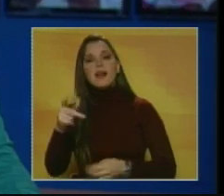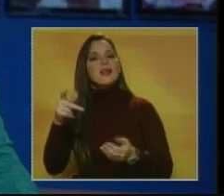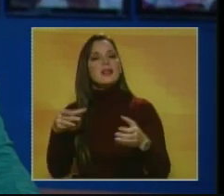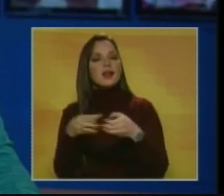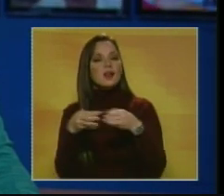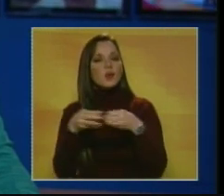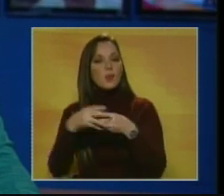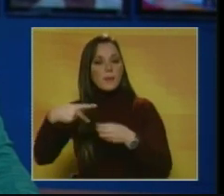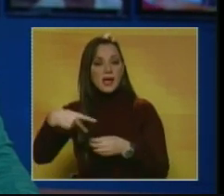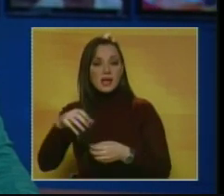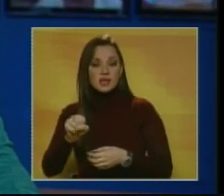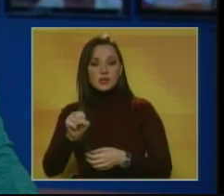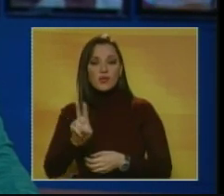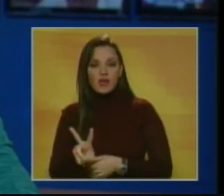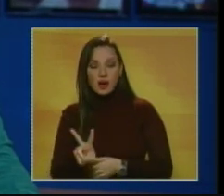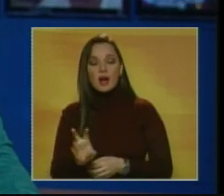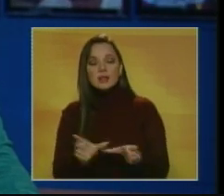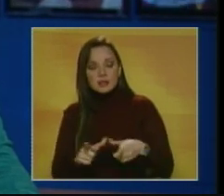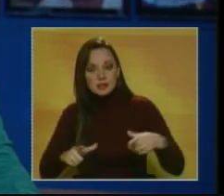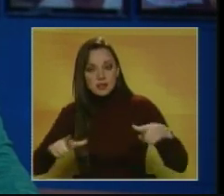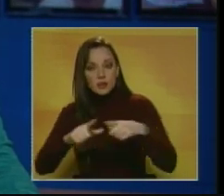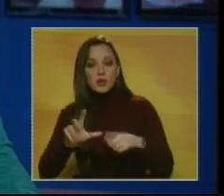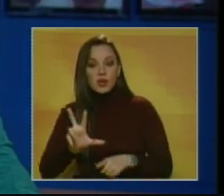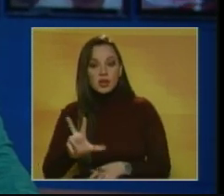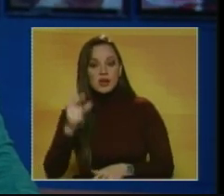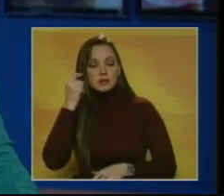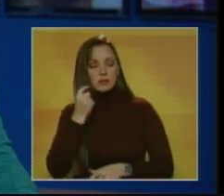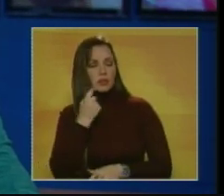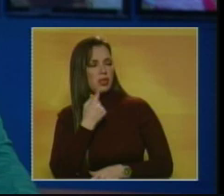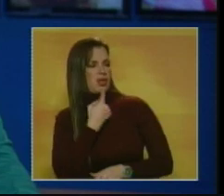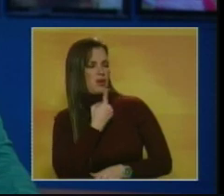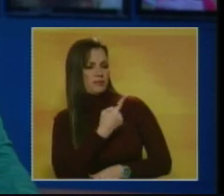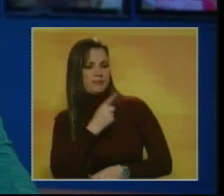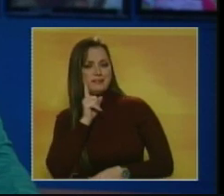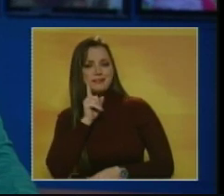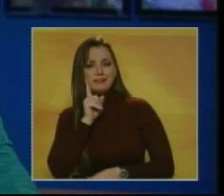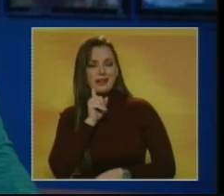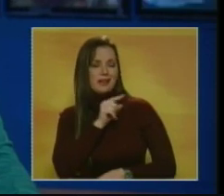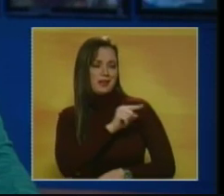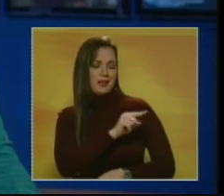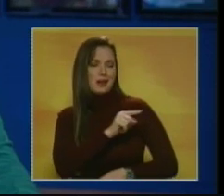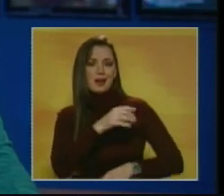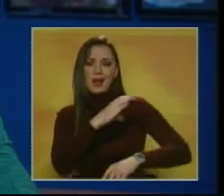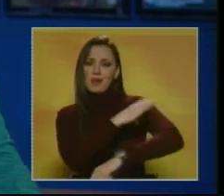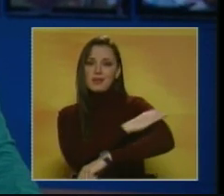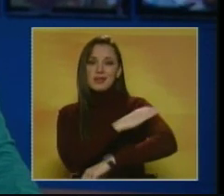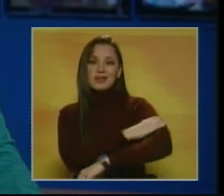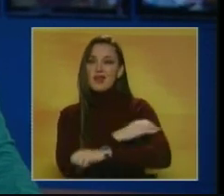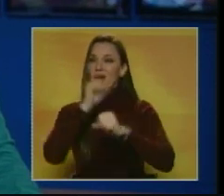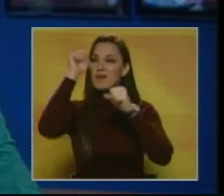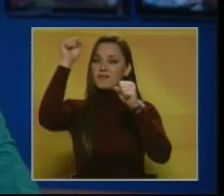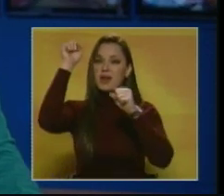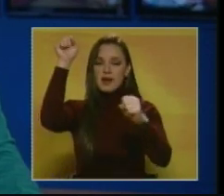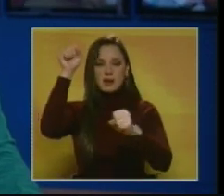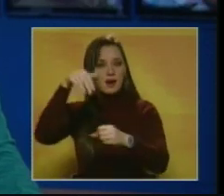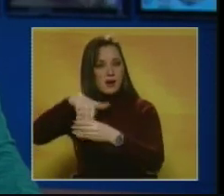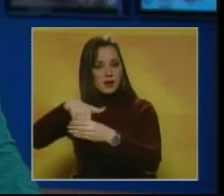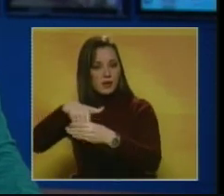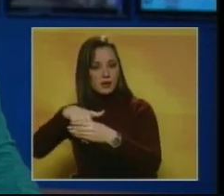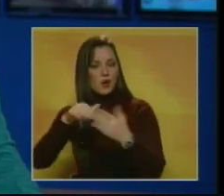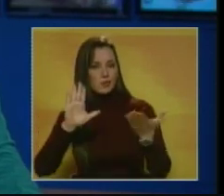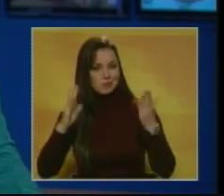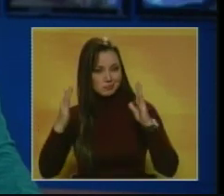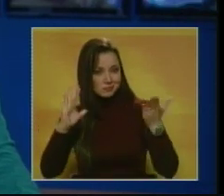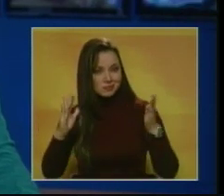Unido de Venezuela por el Circuito 3 del Estado Sucre, desmintió que la oposición cuente con una amplia ventaja electoral sobre el oficialismo de cara